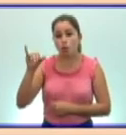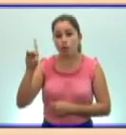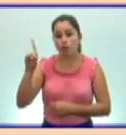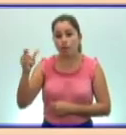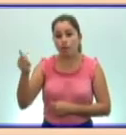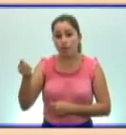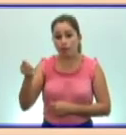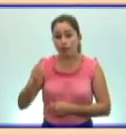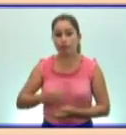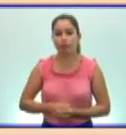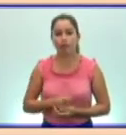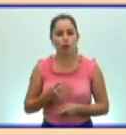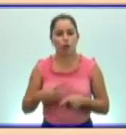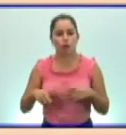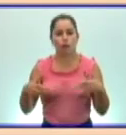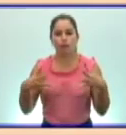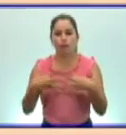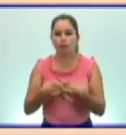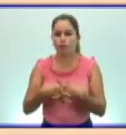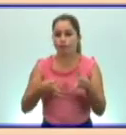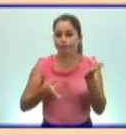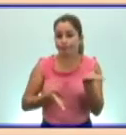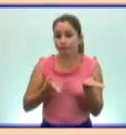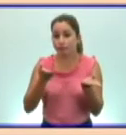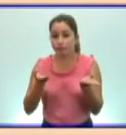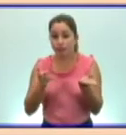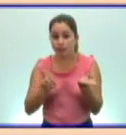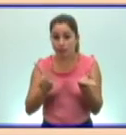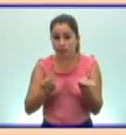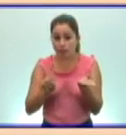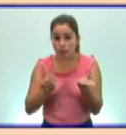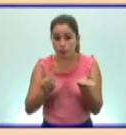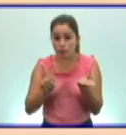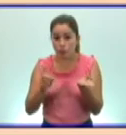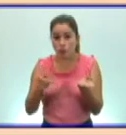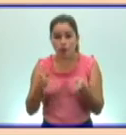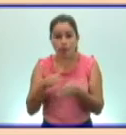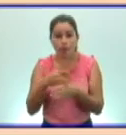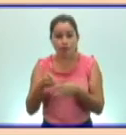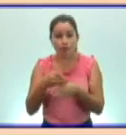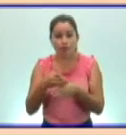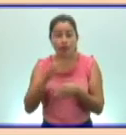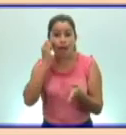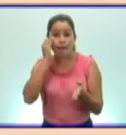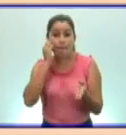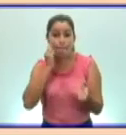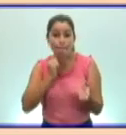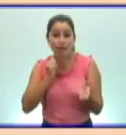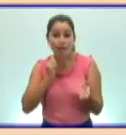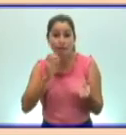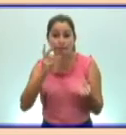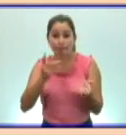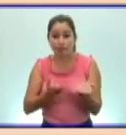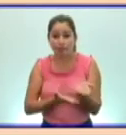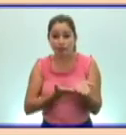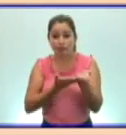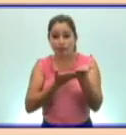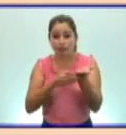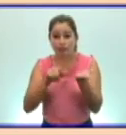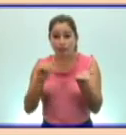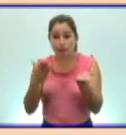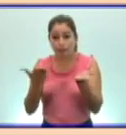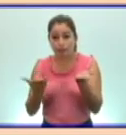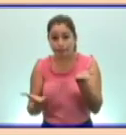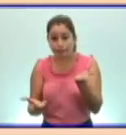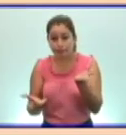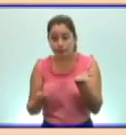entre el soluto y el disolvente es distinta, es decir, es lo contrario, hay más cantidad de soluto que de disolvente,